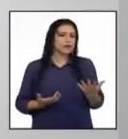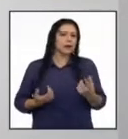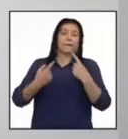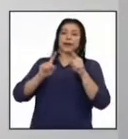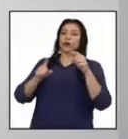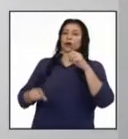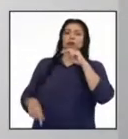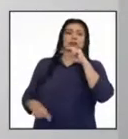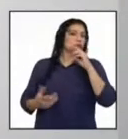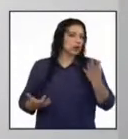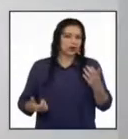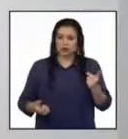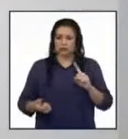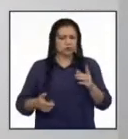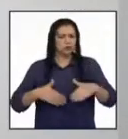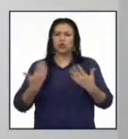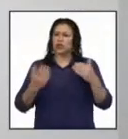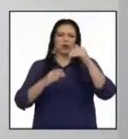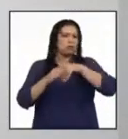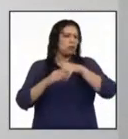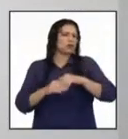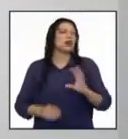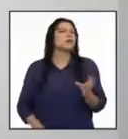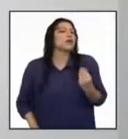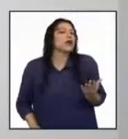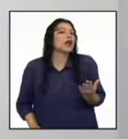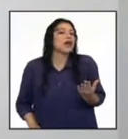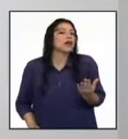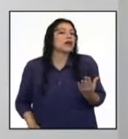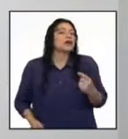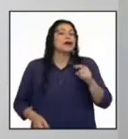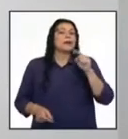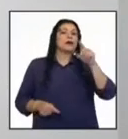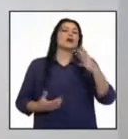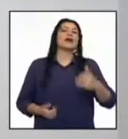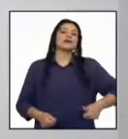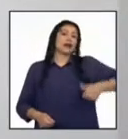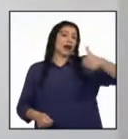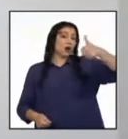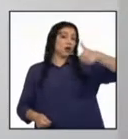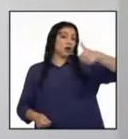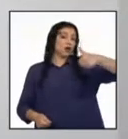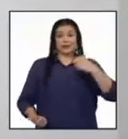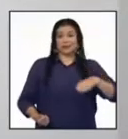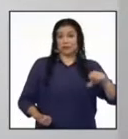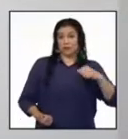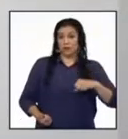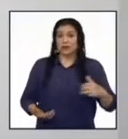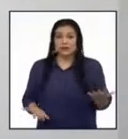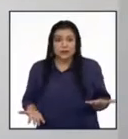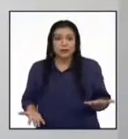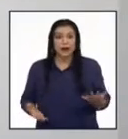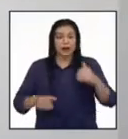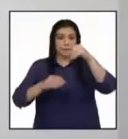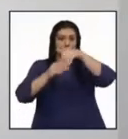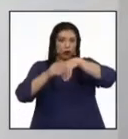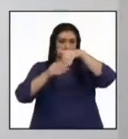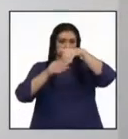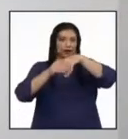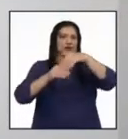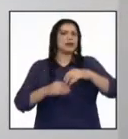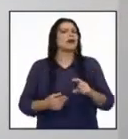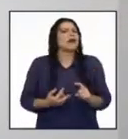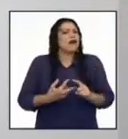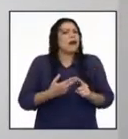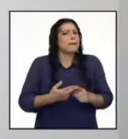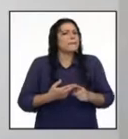Pero las mujeres no pudieron votar, porque el nombramiento de las autoridades municipales por elecciones